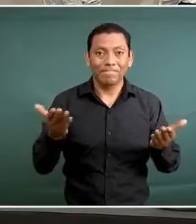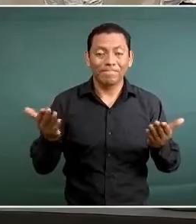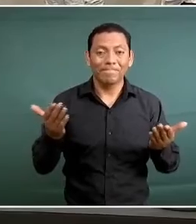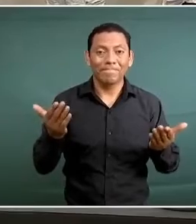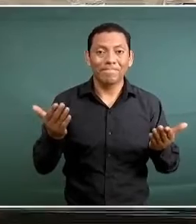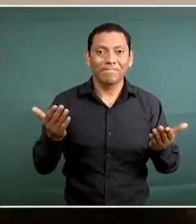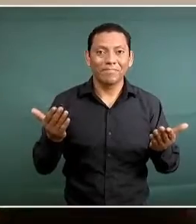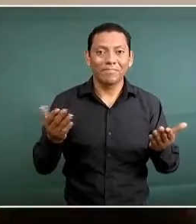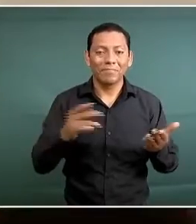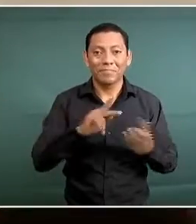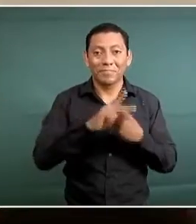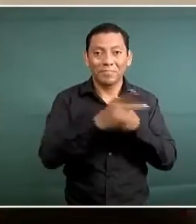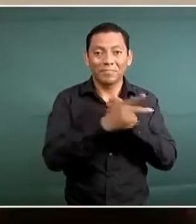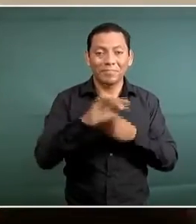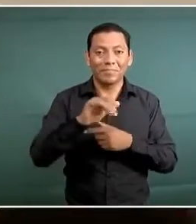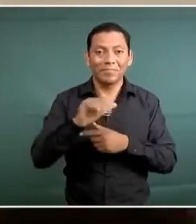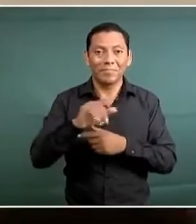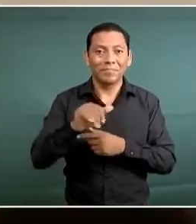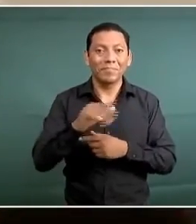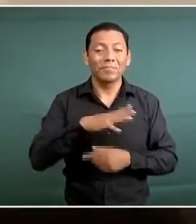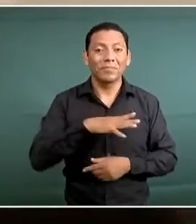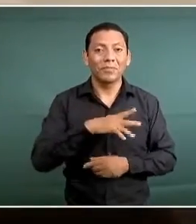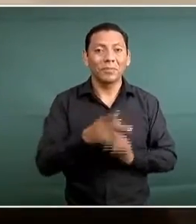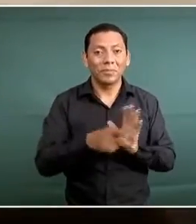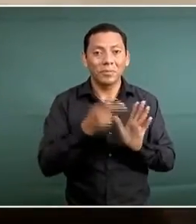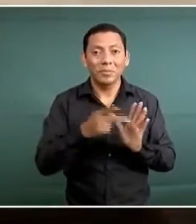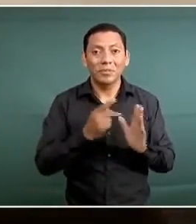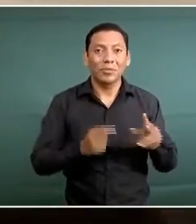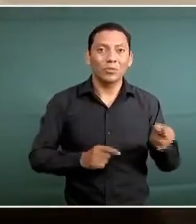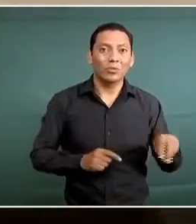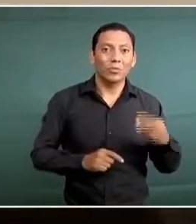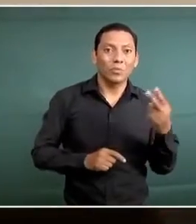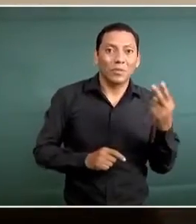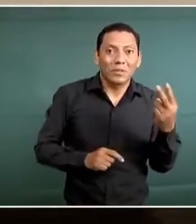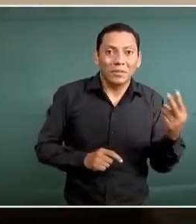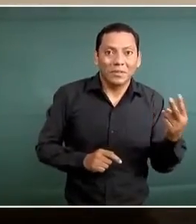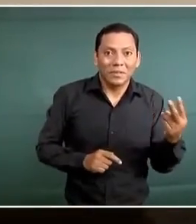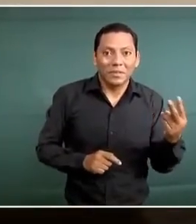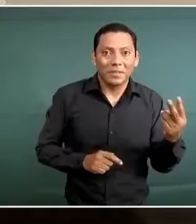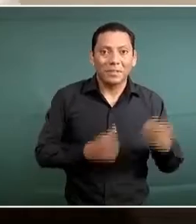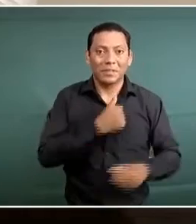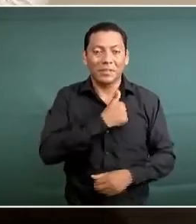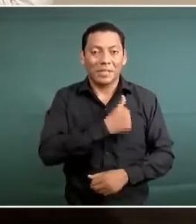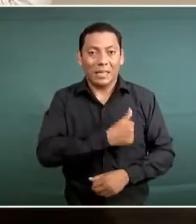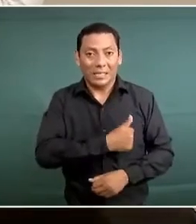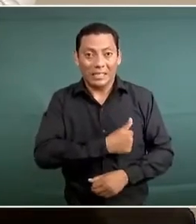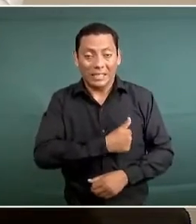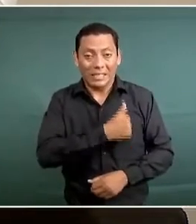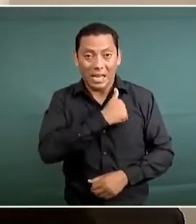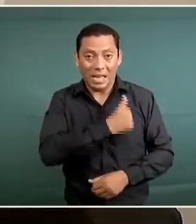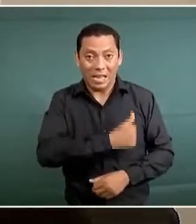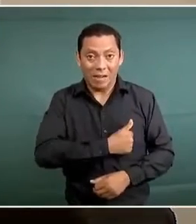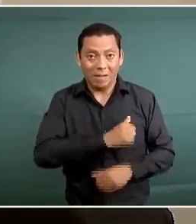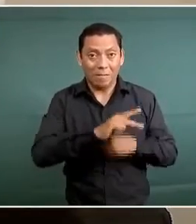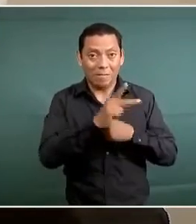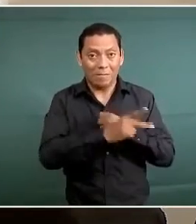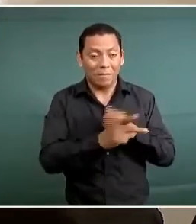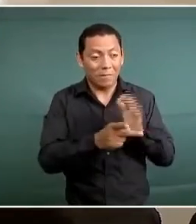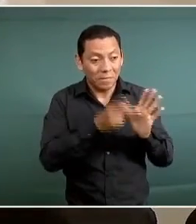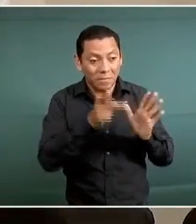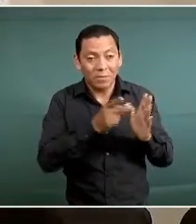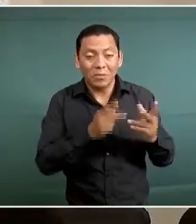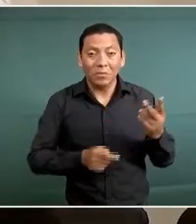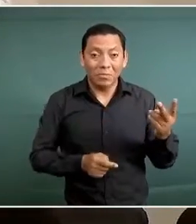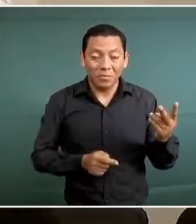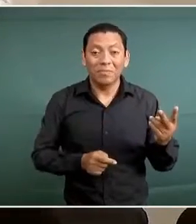suiza dos veces más canadá dos veces